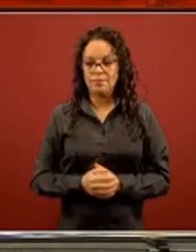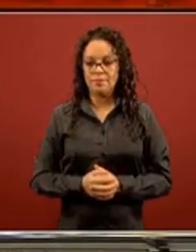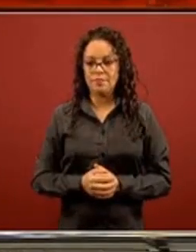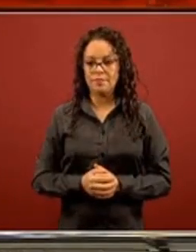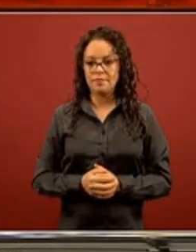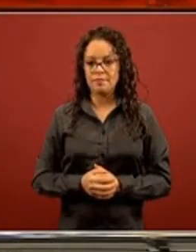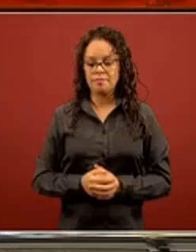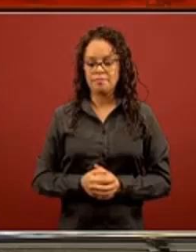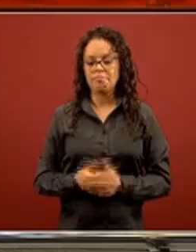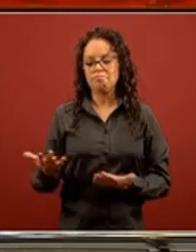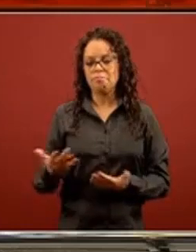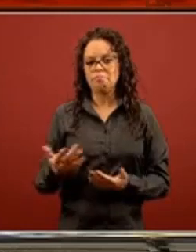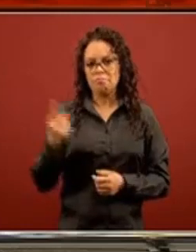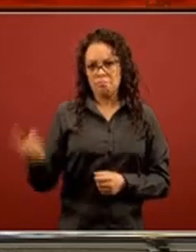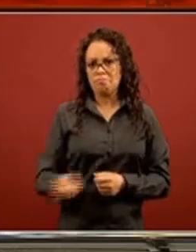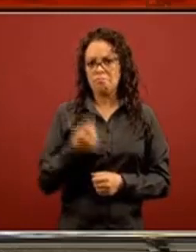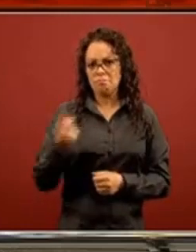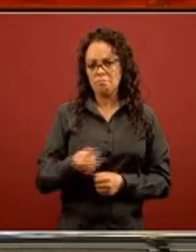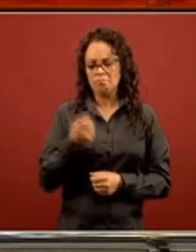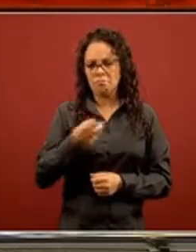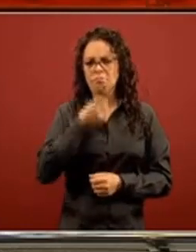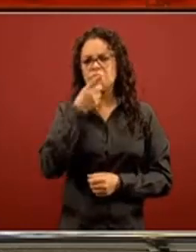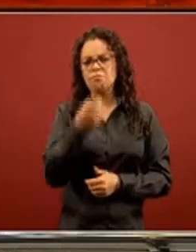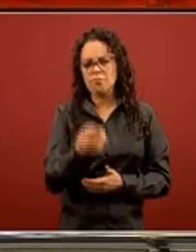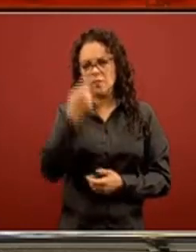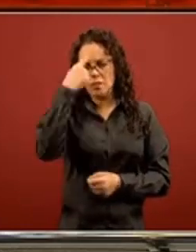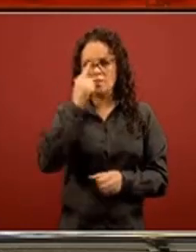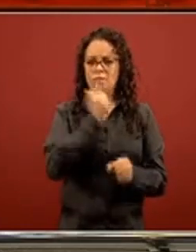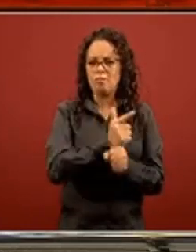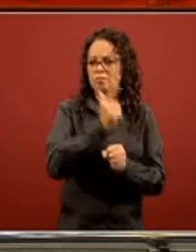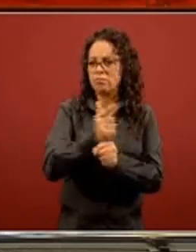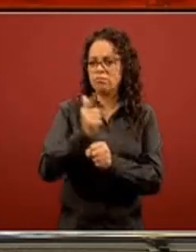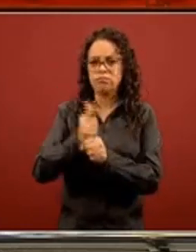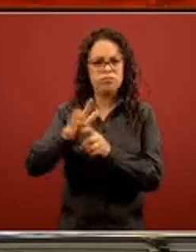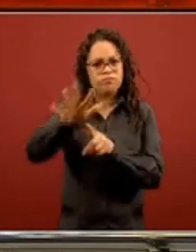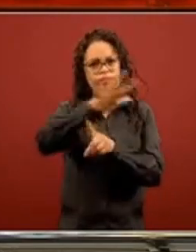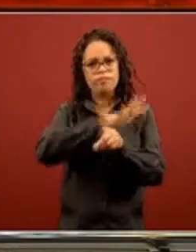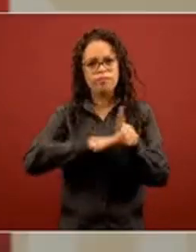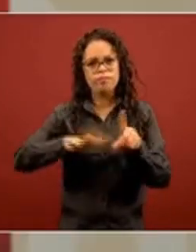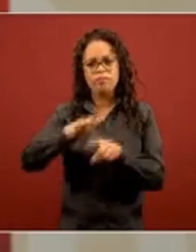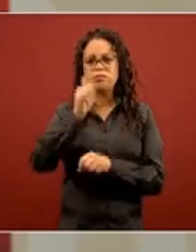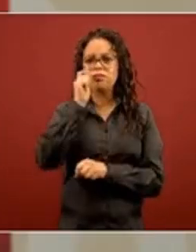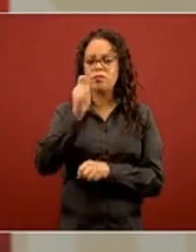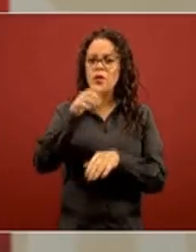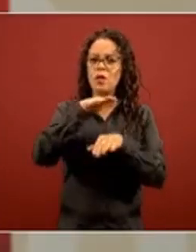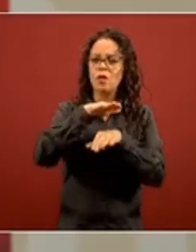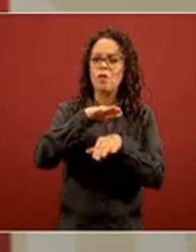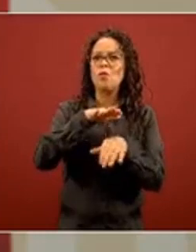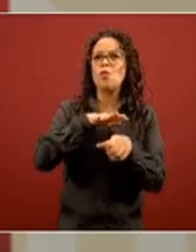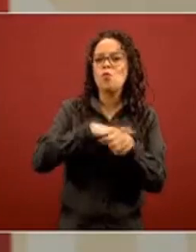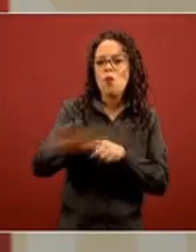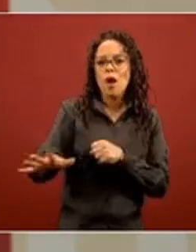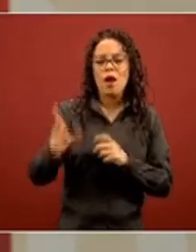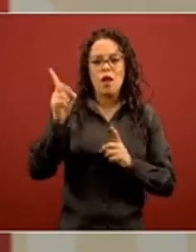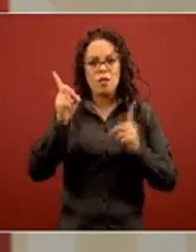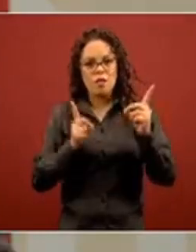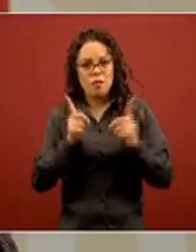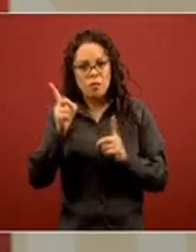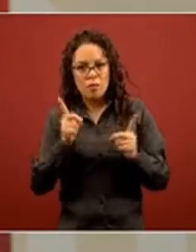periódicamente tratamos de identificar dónde están las inquietudes públicas y encontramos mucho valor en la